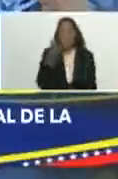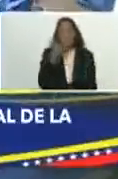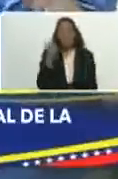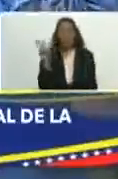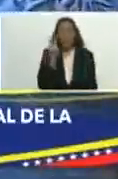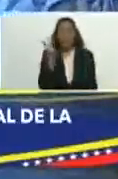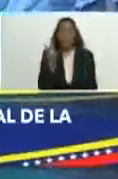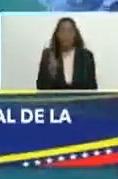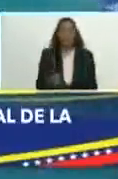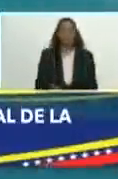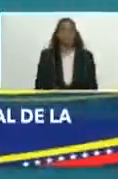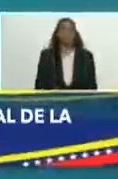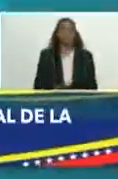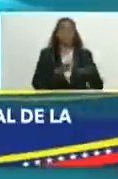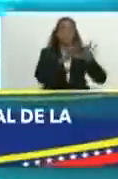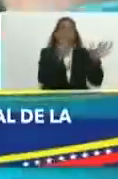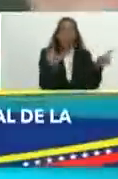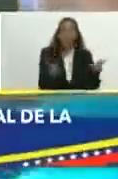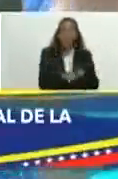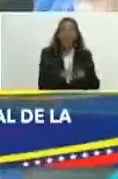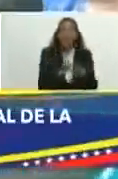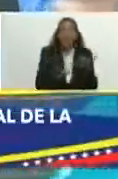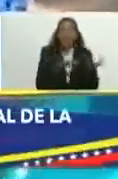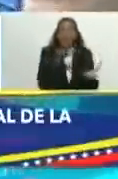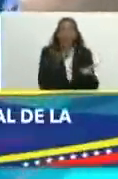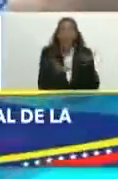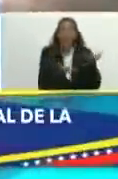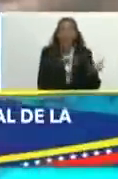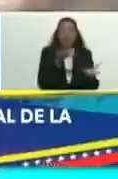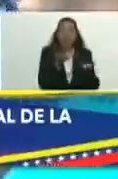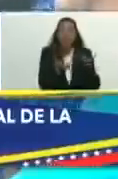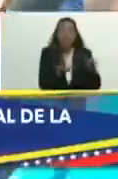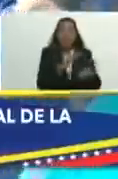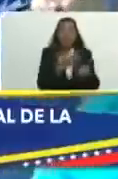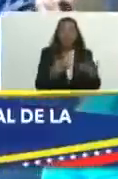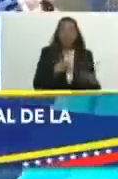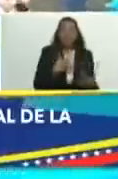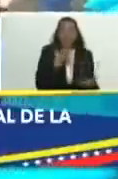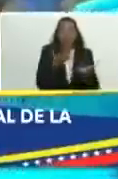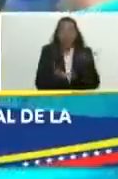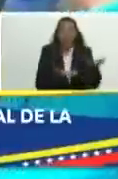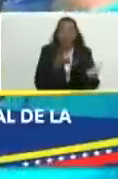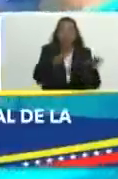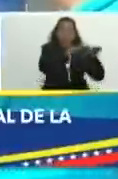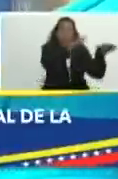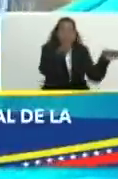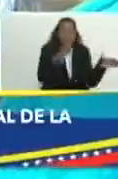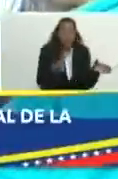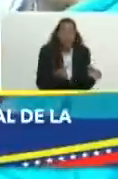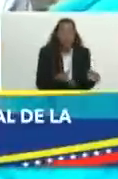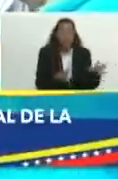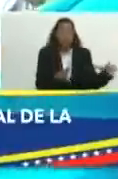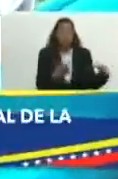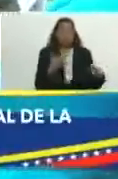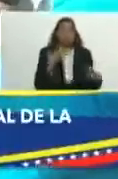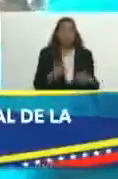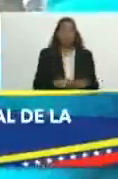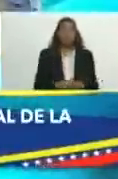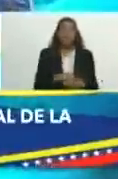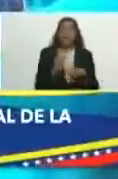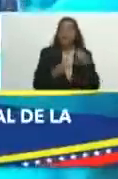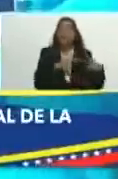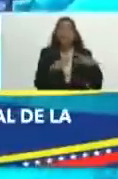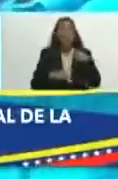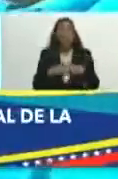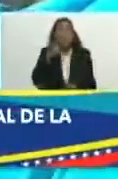Está calientico como el pan, ¿no? Sí. Pan caliente. Aquí. Caucho caliente. Aquí se realiza el